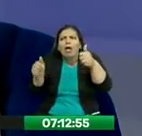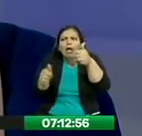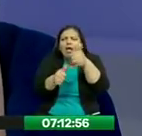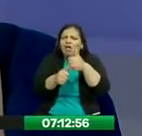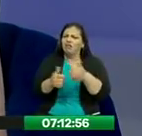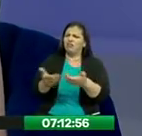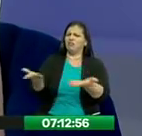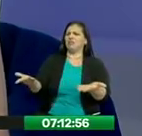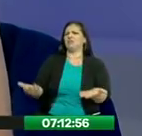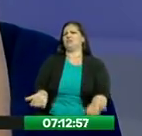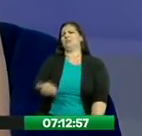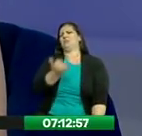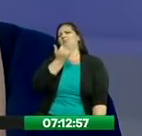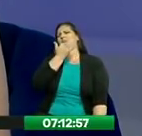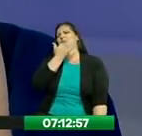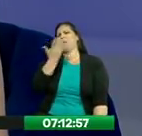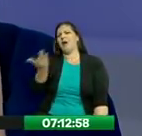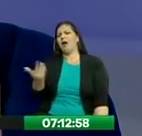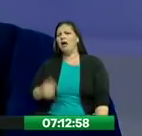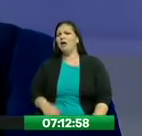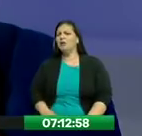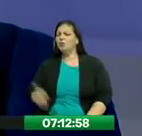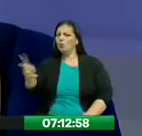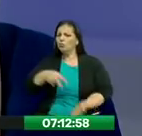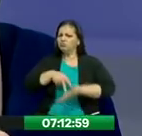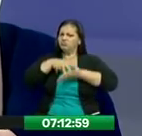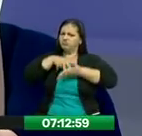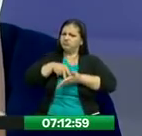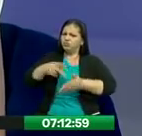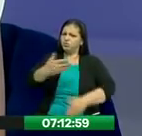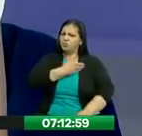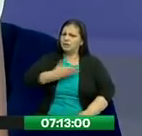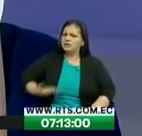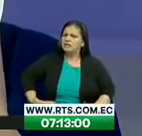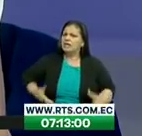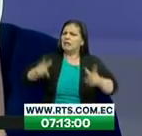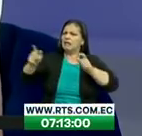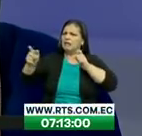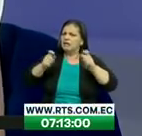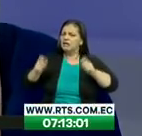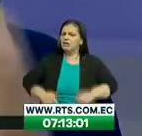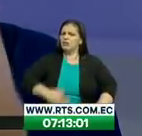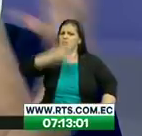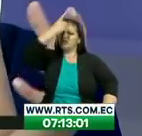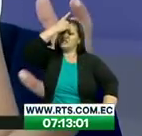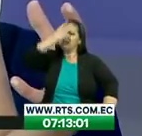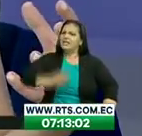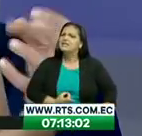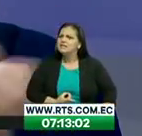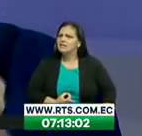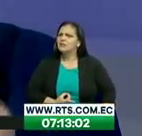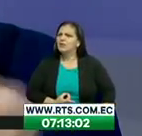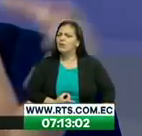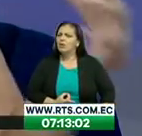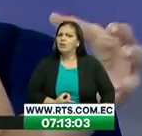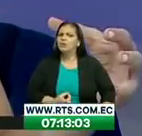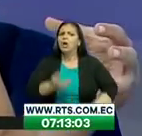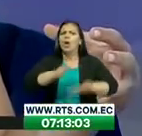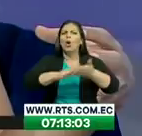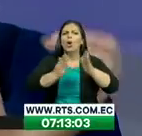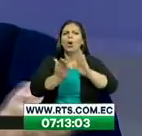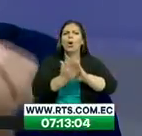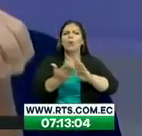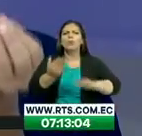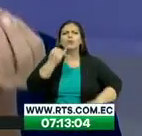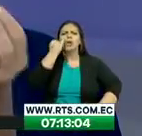extorsión. Y el gobierno terminó cediendo después de haber puesto no se va a derogar la medida, porque es una sanganada, poco más. Entonces, pasar de ese extremo